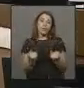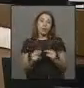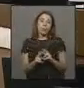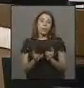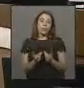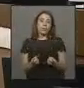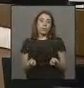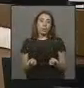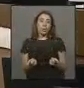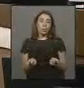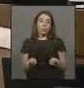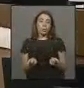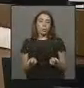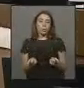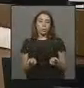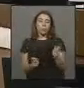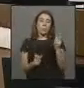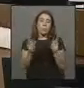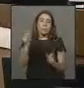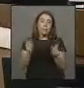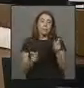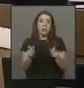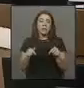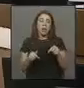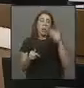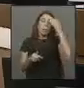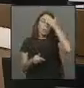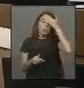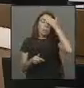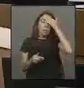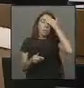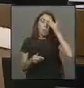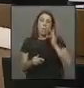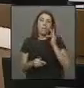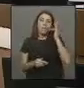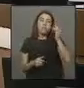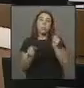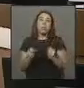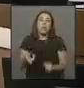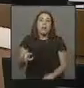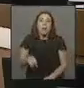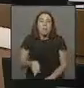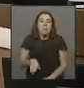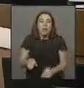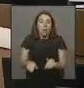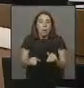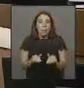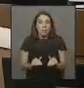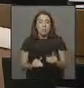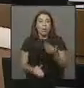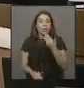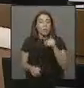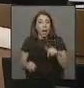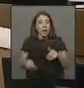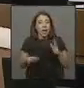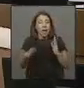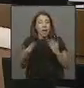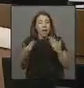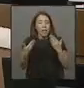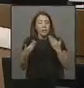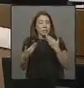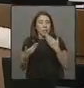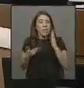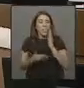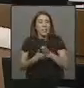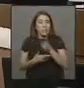una solución para que gente hoy día no esté preocupada de que esto vuelva a suceder. También es momento de abordar